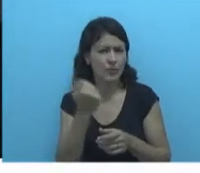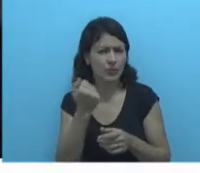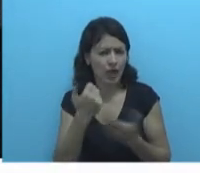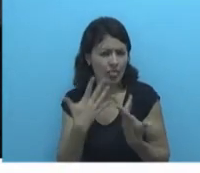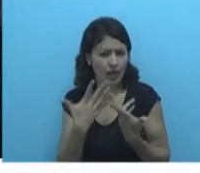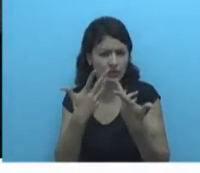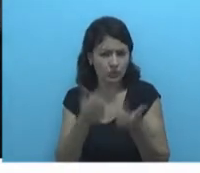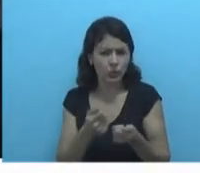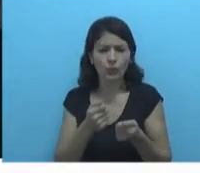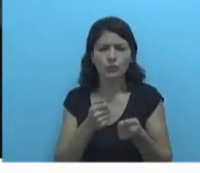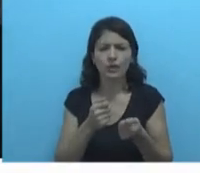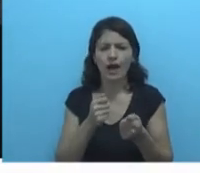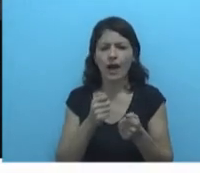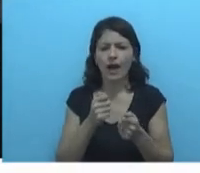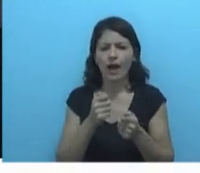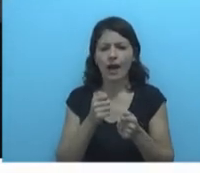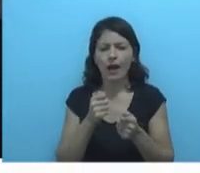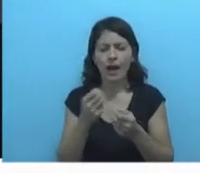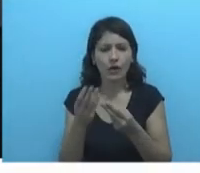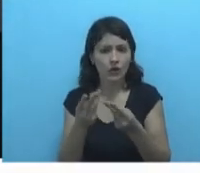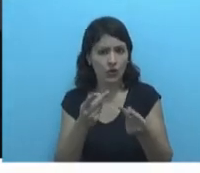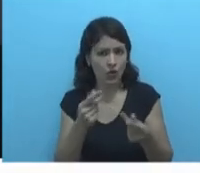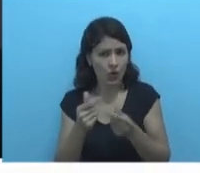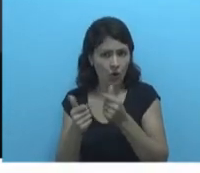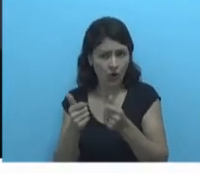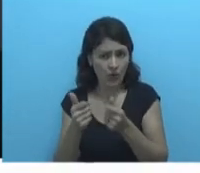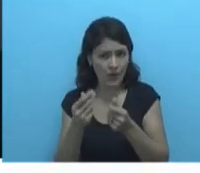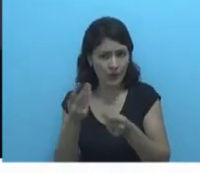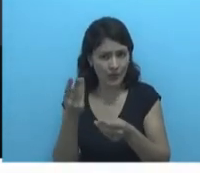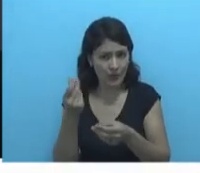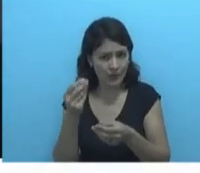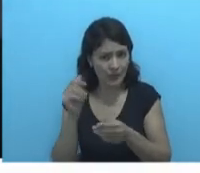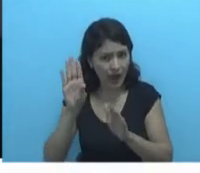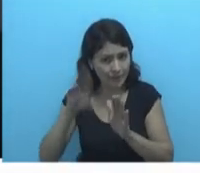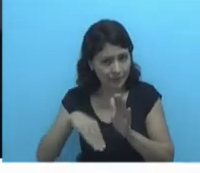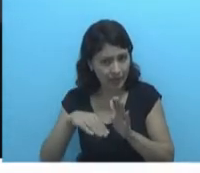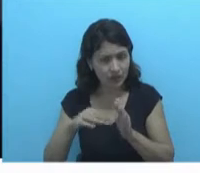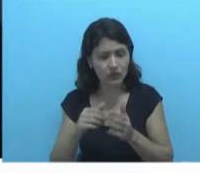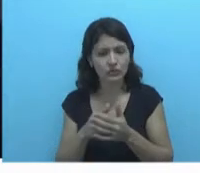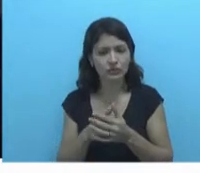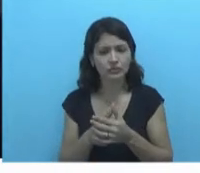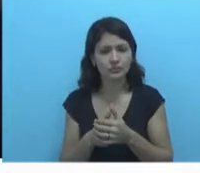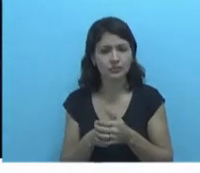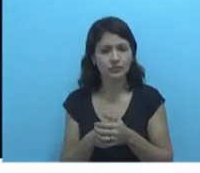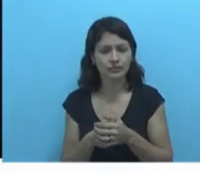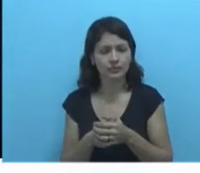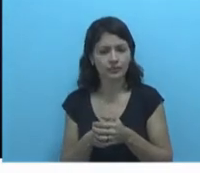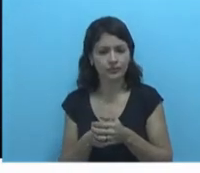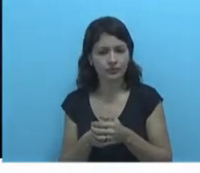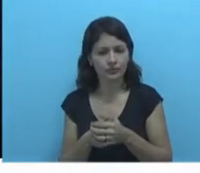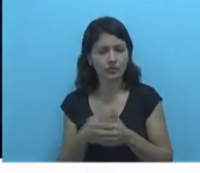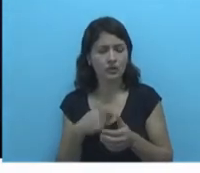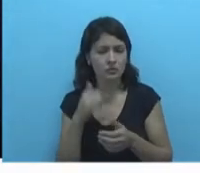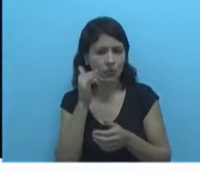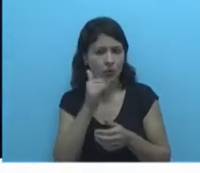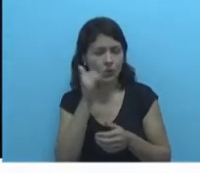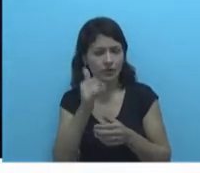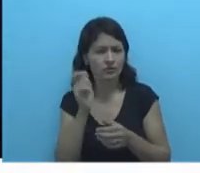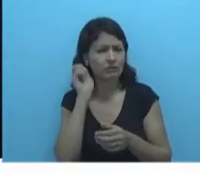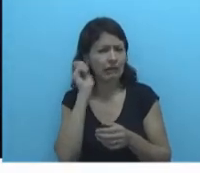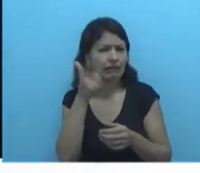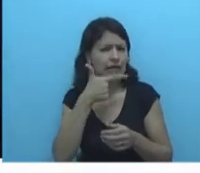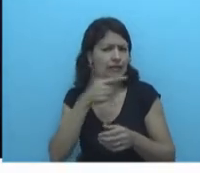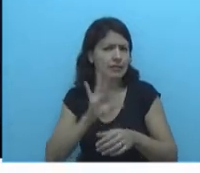más barato que el gas medicinal, que parece que fuera el único que se puede usar. Les quiero contar que el gas